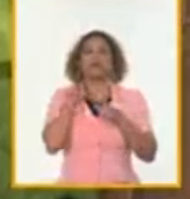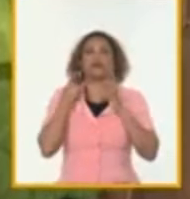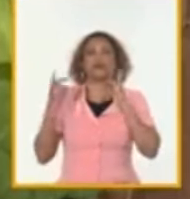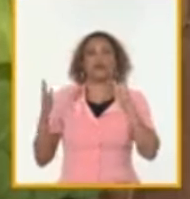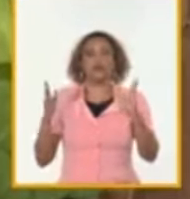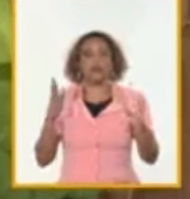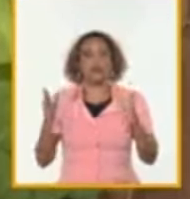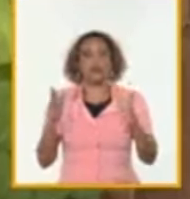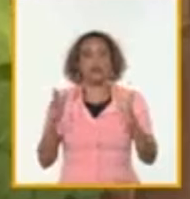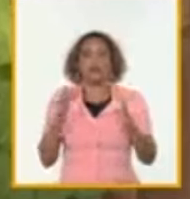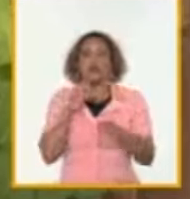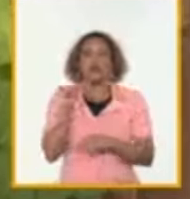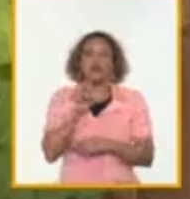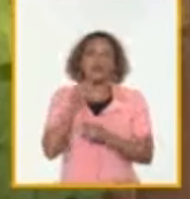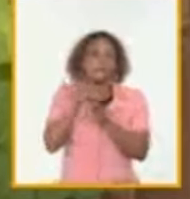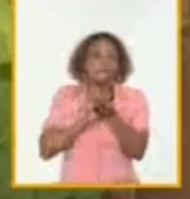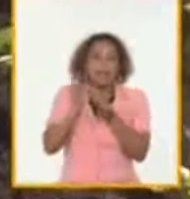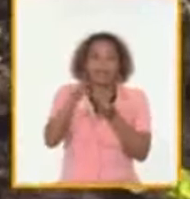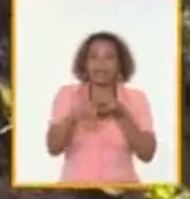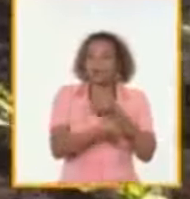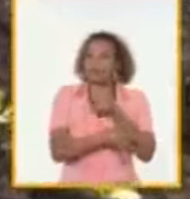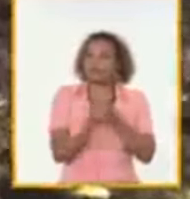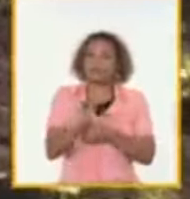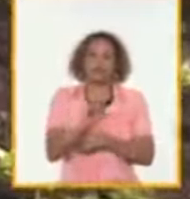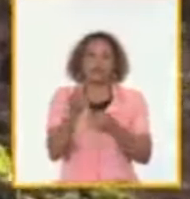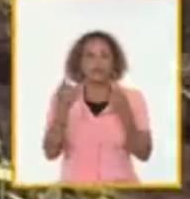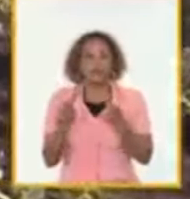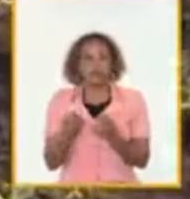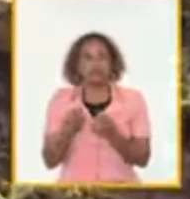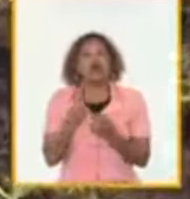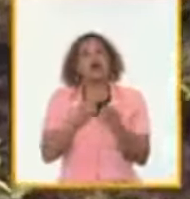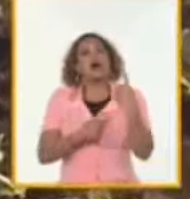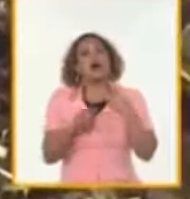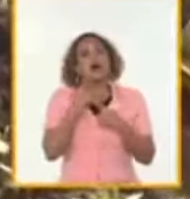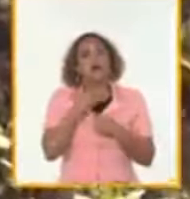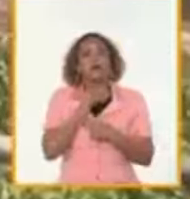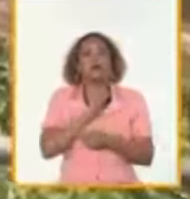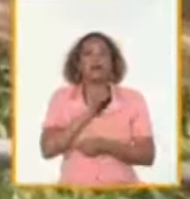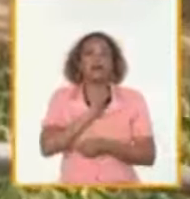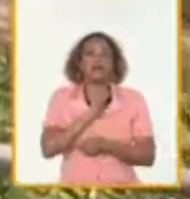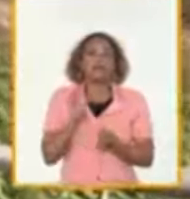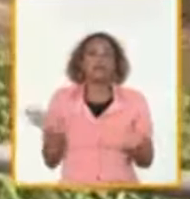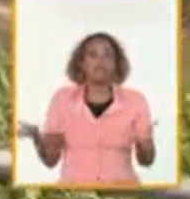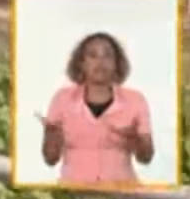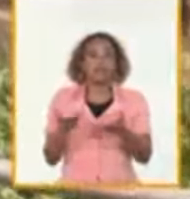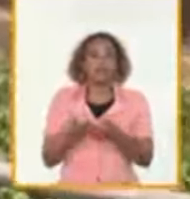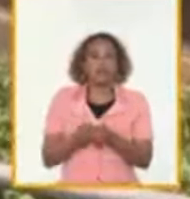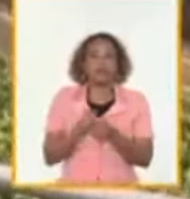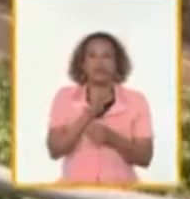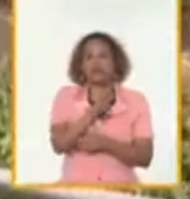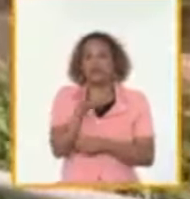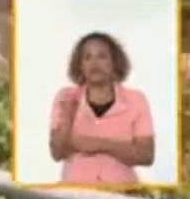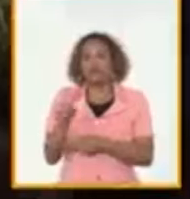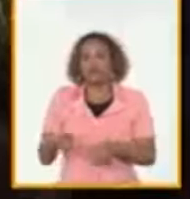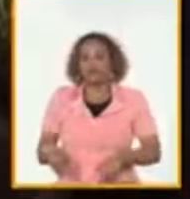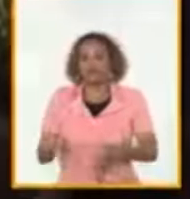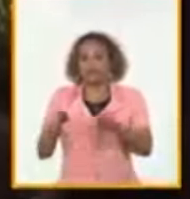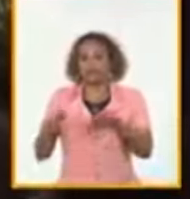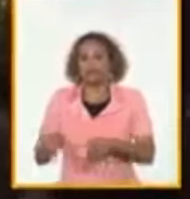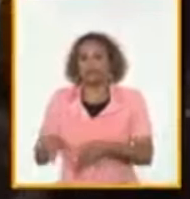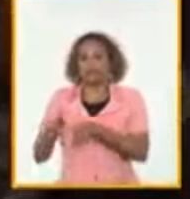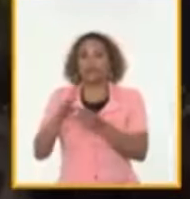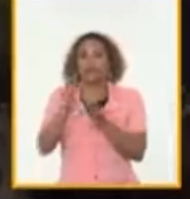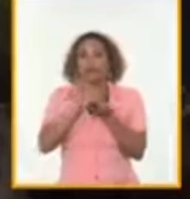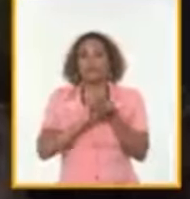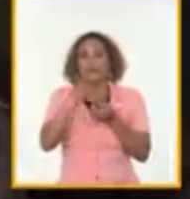así el plátano aunque estamos pretendiendo también recuperar 200 hectáreas de plátano en el municipio quemado de